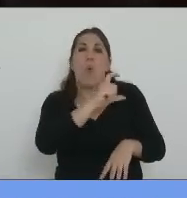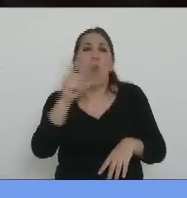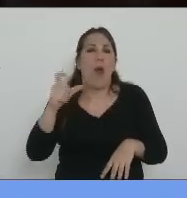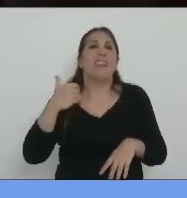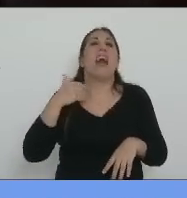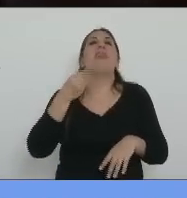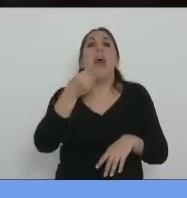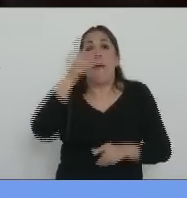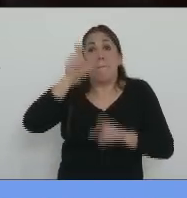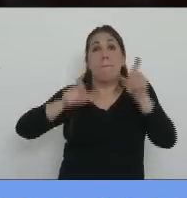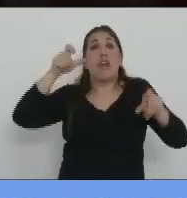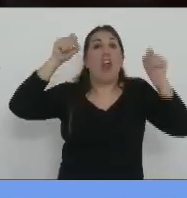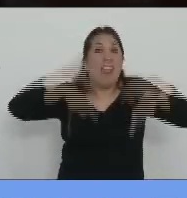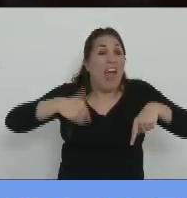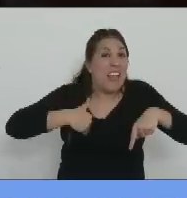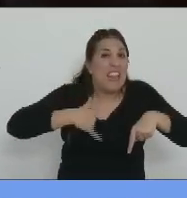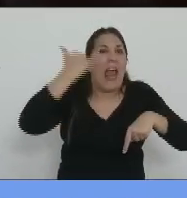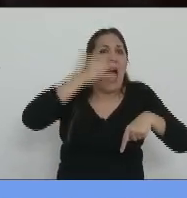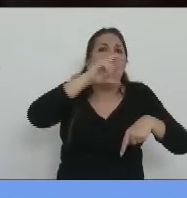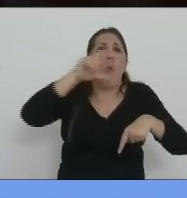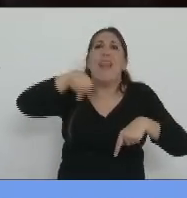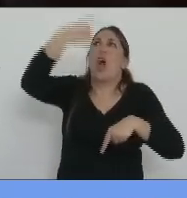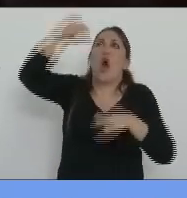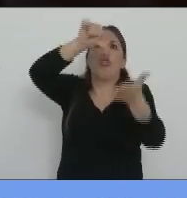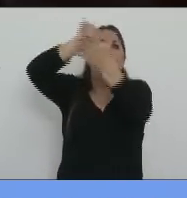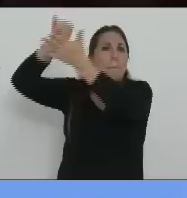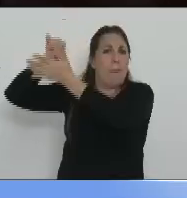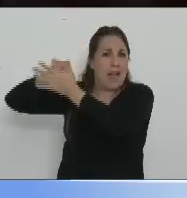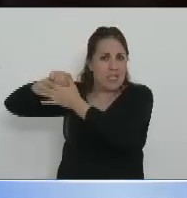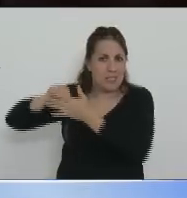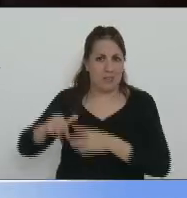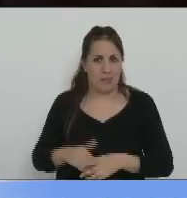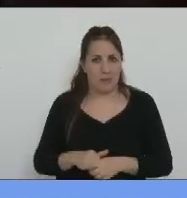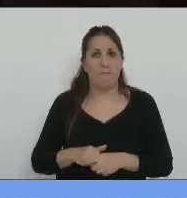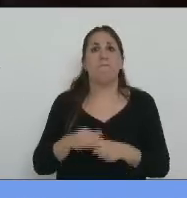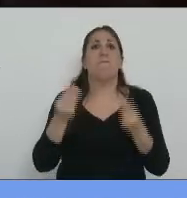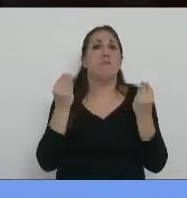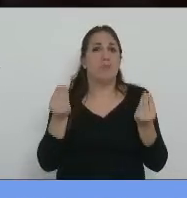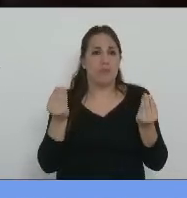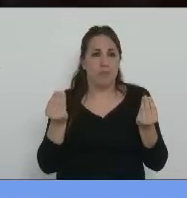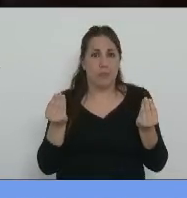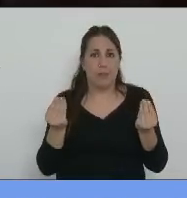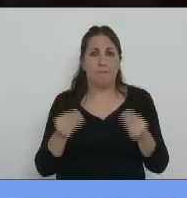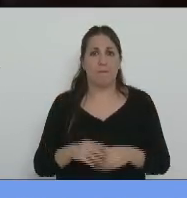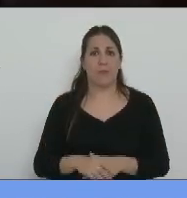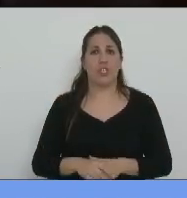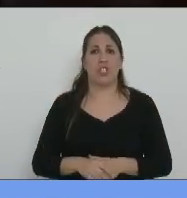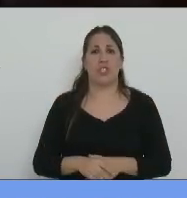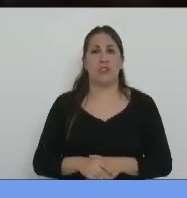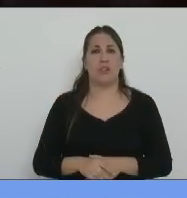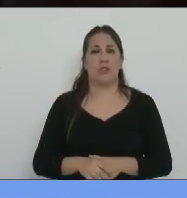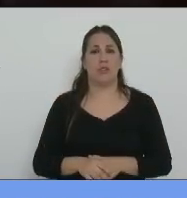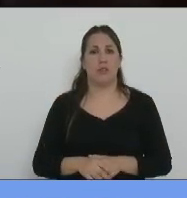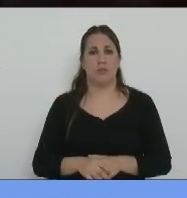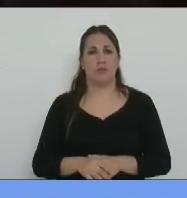están en la fib durante el año 2018 y 2019 producto de estos acuerdos que hemos mencionado que se han